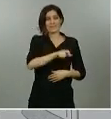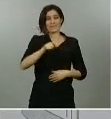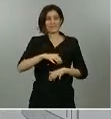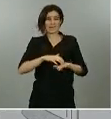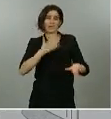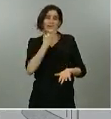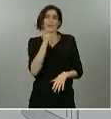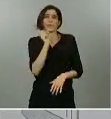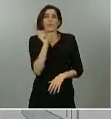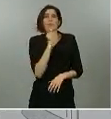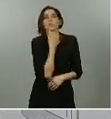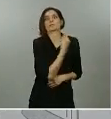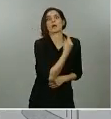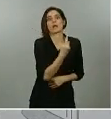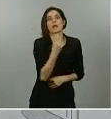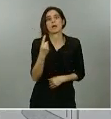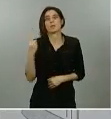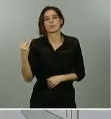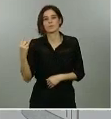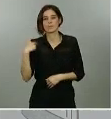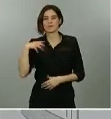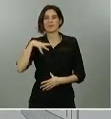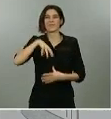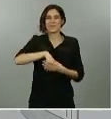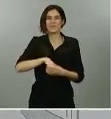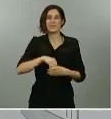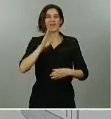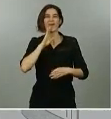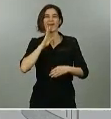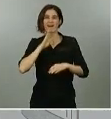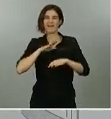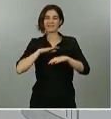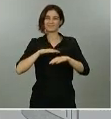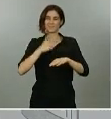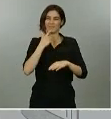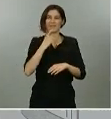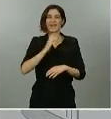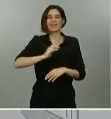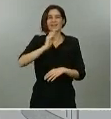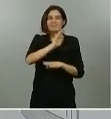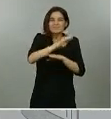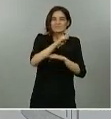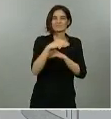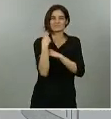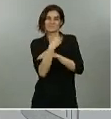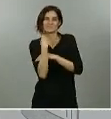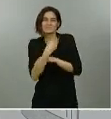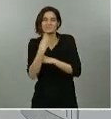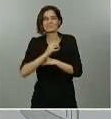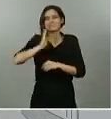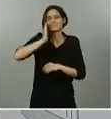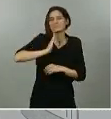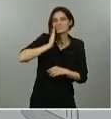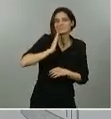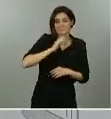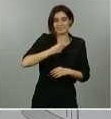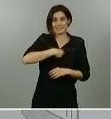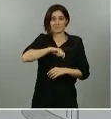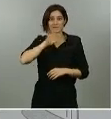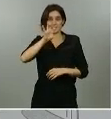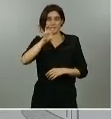formaban parte de esa poderosa red de afectos y de obligaciones recíprocas de esa comunidad humana que es nuestro país, España. Y del mismo